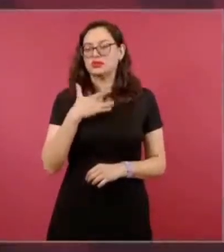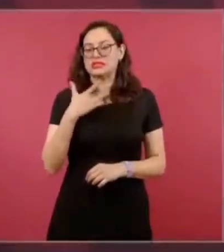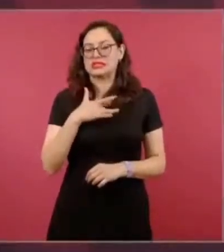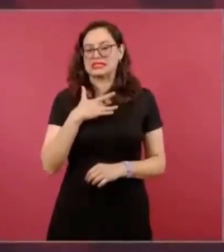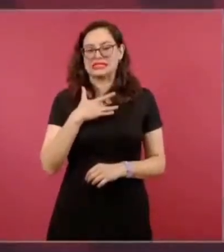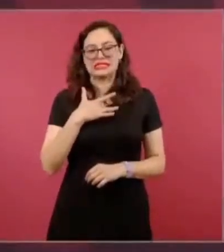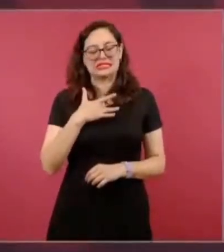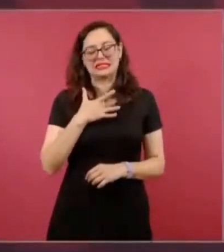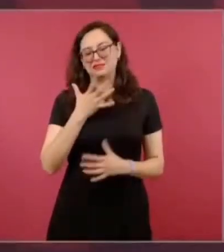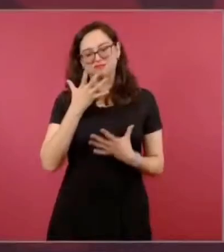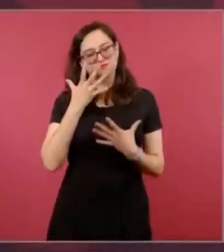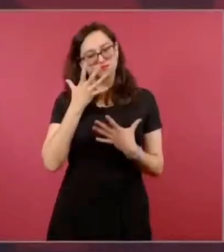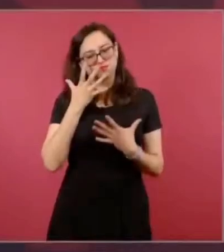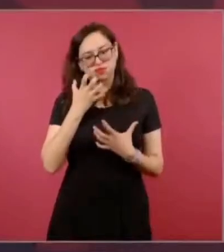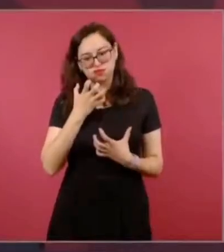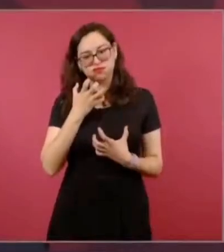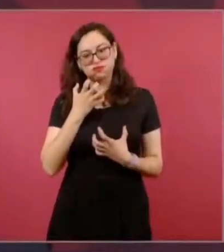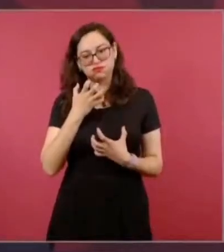pues tristeza,